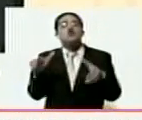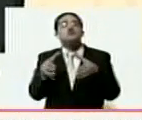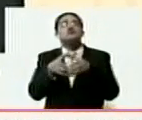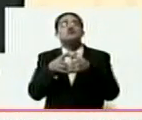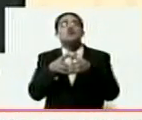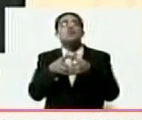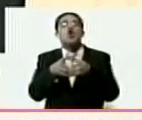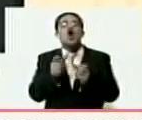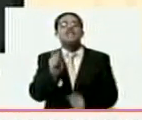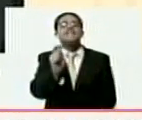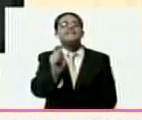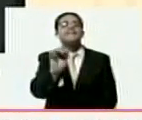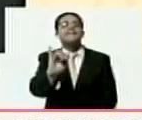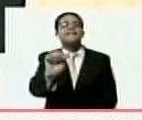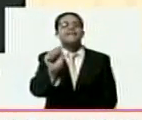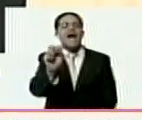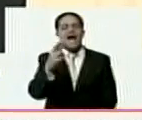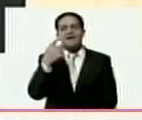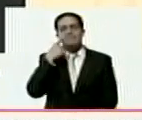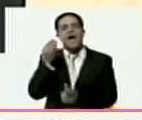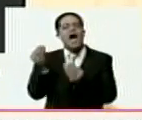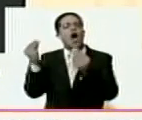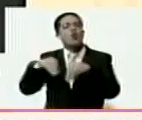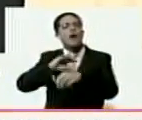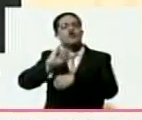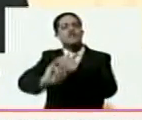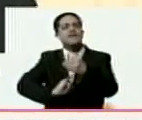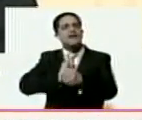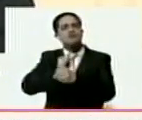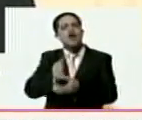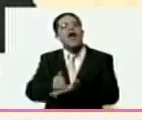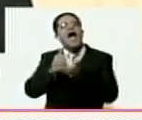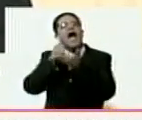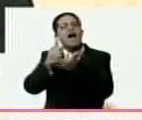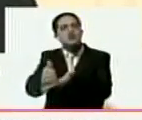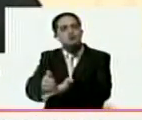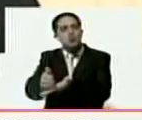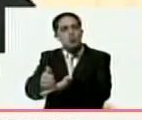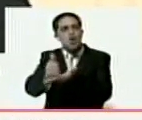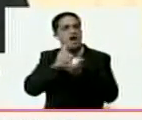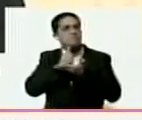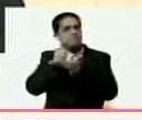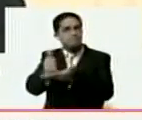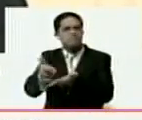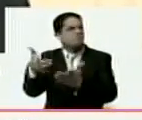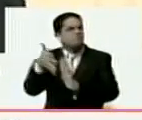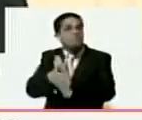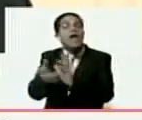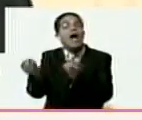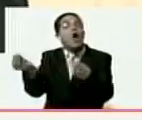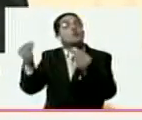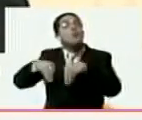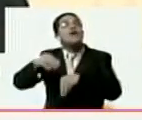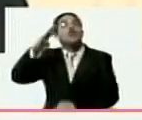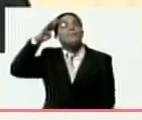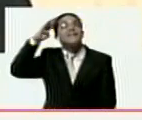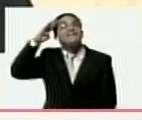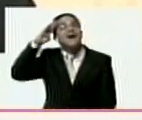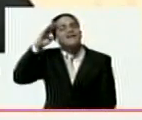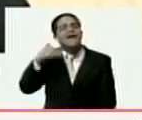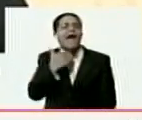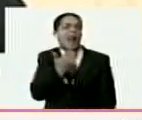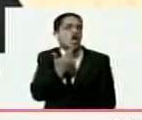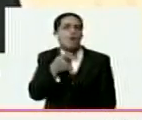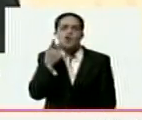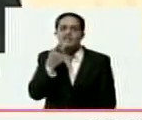del TIAR, del Tratado Interamericano de Asistencia Recíproca, que es un tratado militar, no es un tratado político, no es un